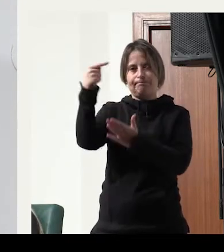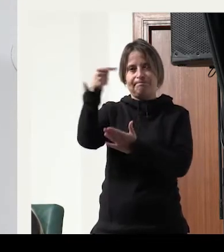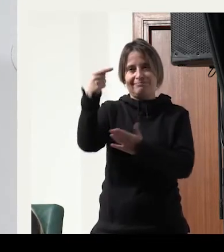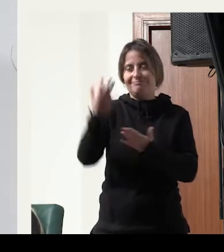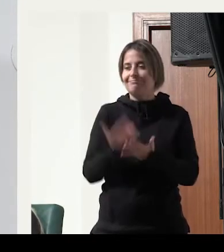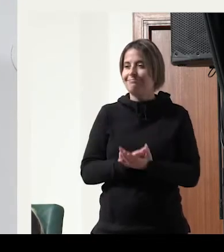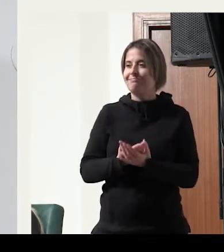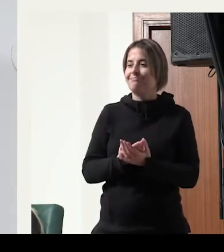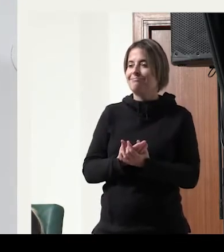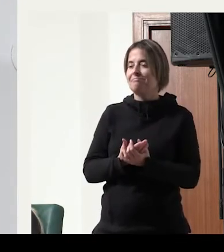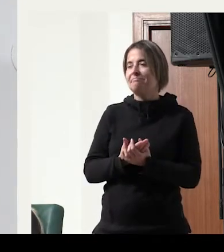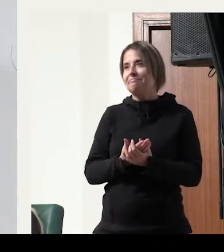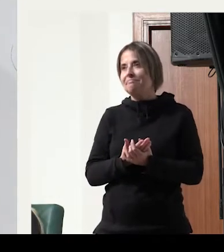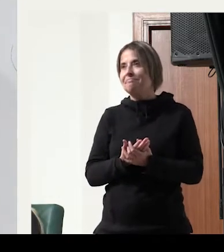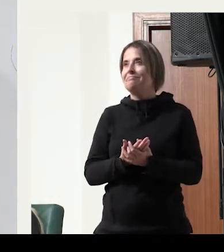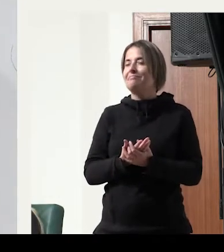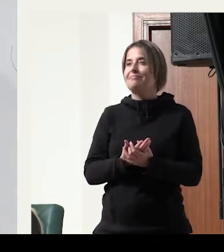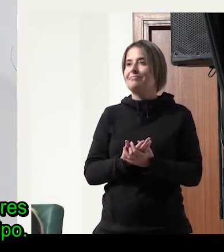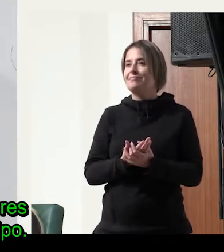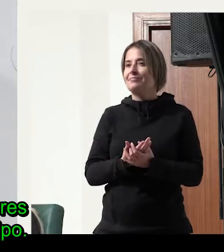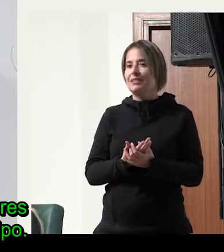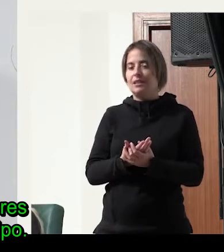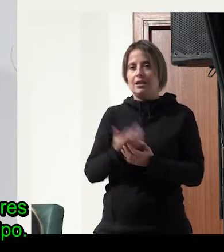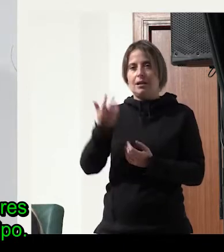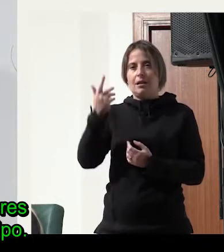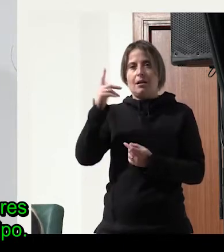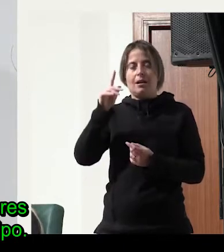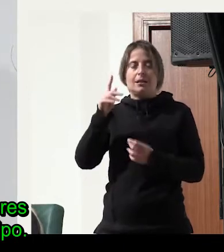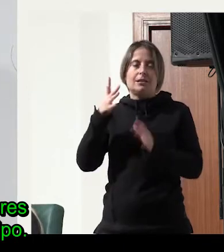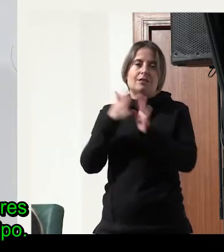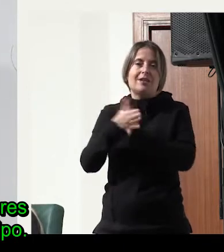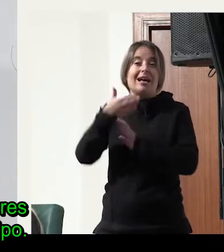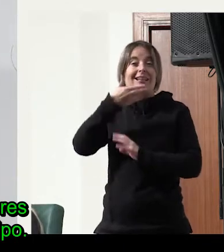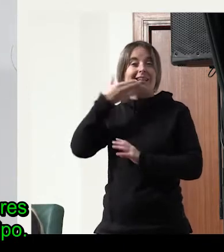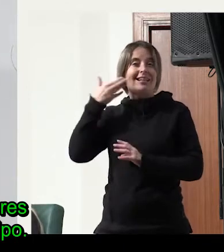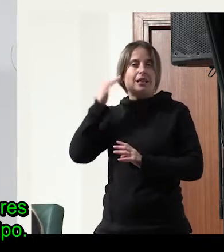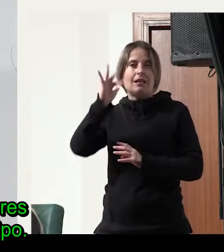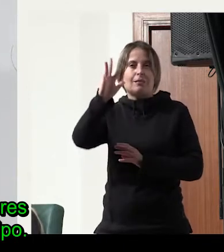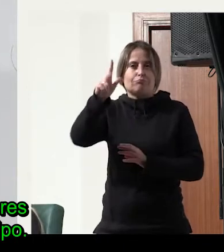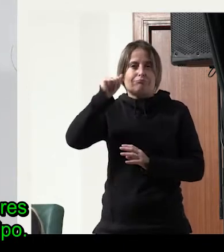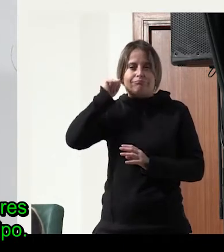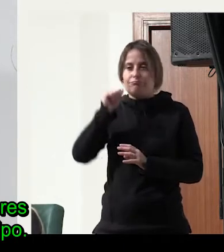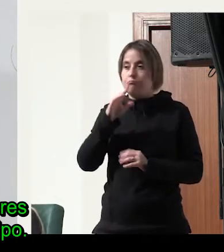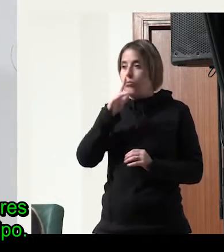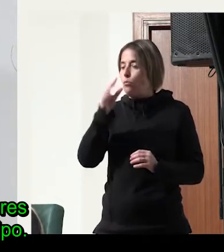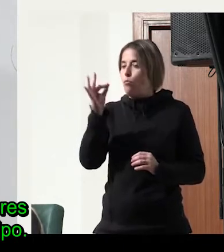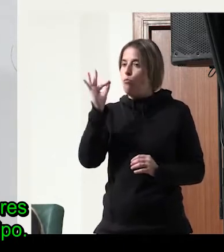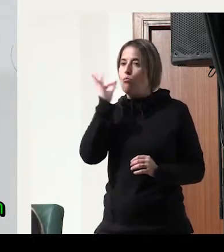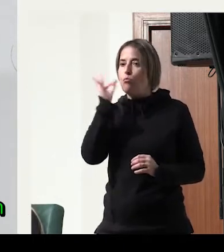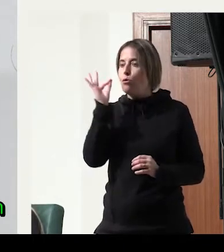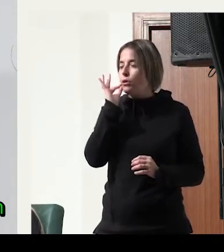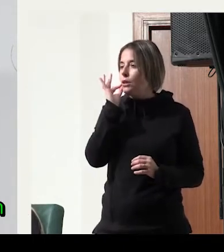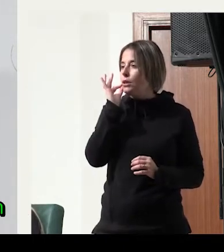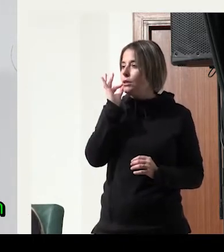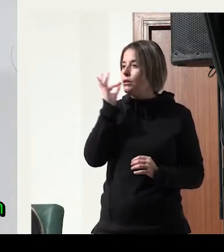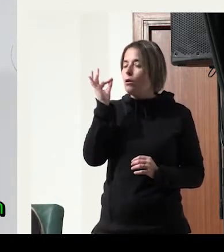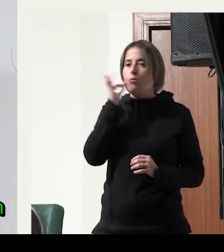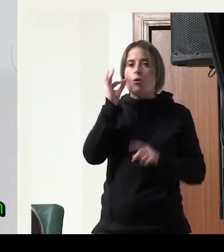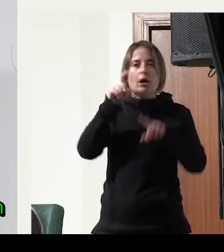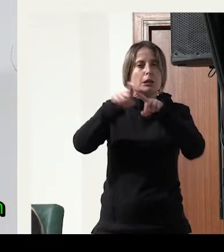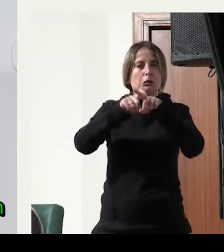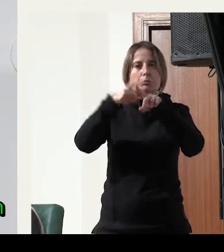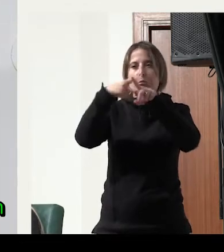decir, esto, se lo hemos quitado, ¿eh? Porque en realidad estas mujeres eran mujeres de muy distinto tipo, eran o